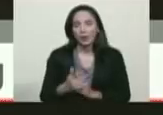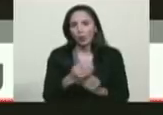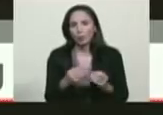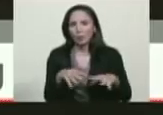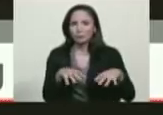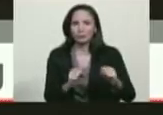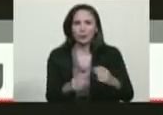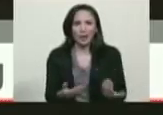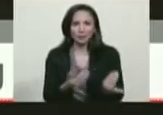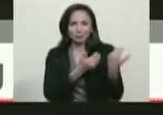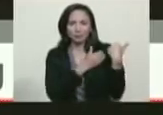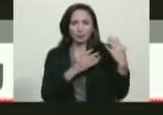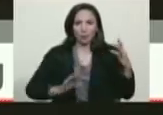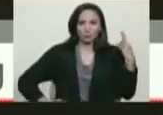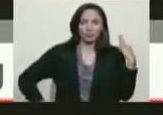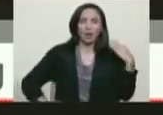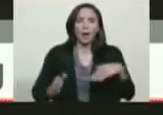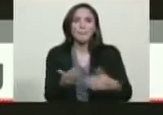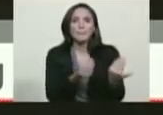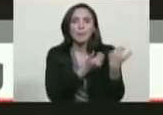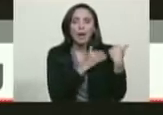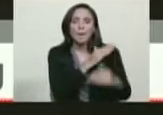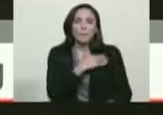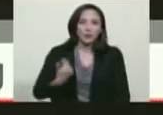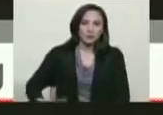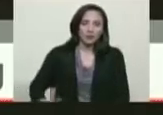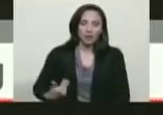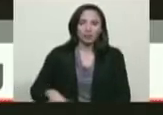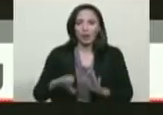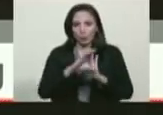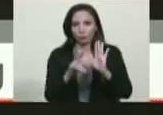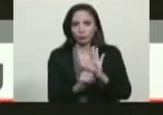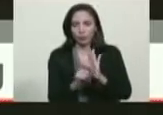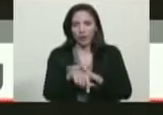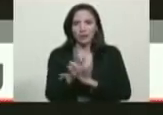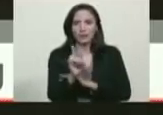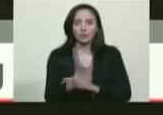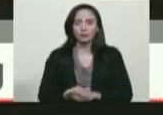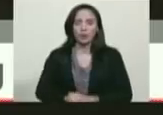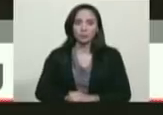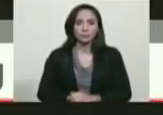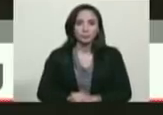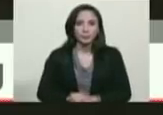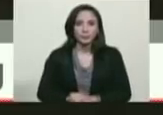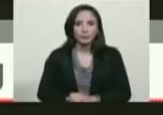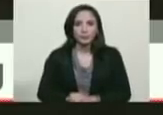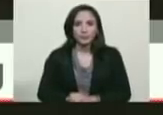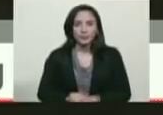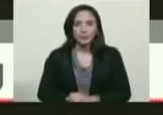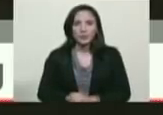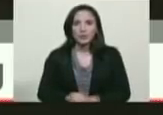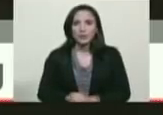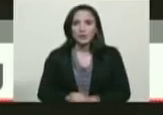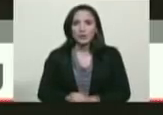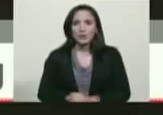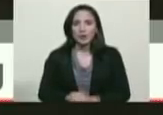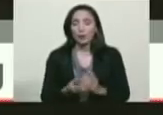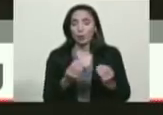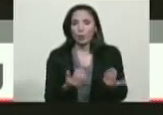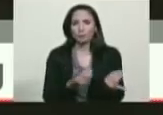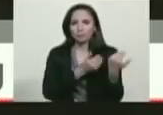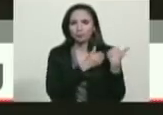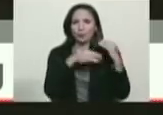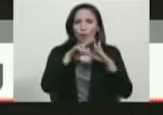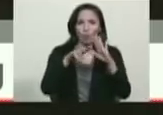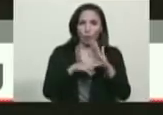de funciones del presidente constitucional de la República Bolivariana de Venezuela en aplicación del llamado estatuto que